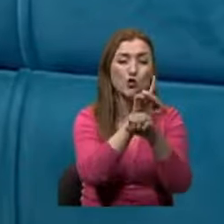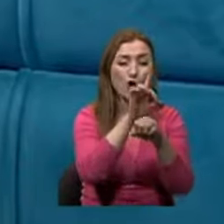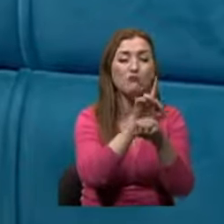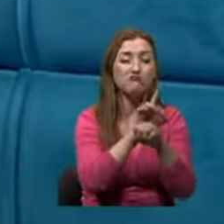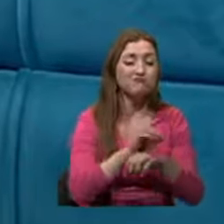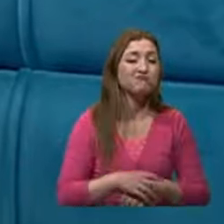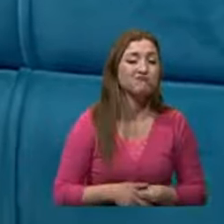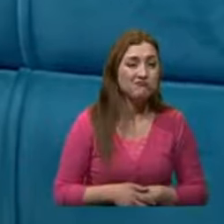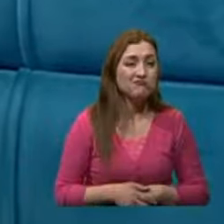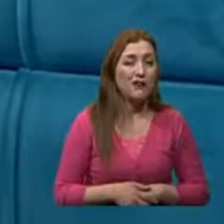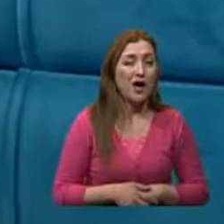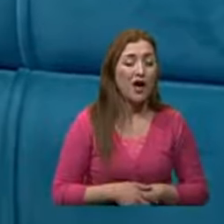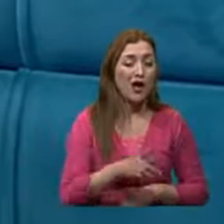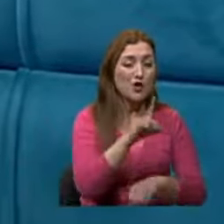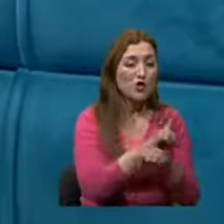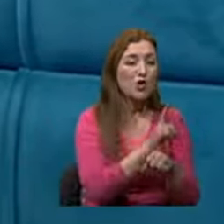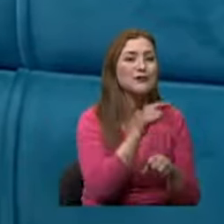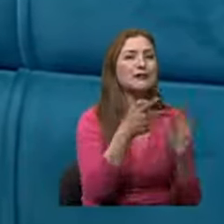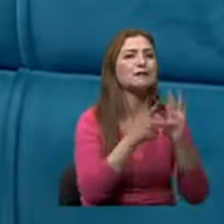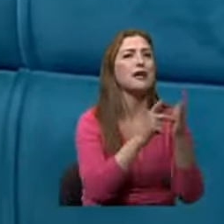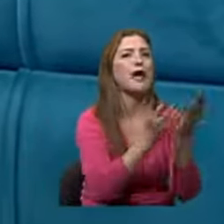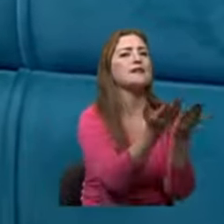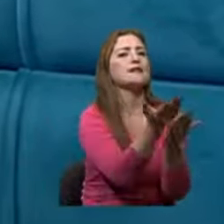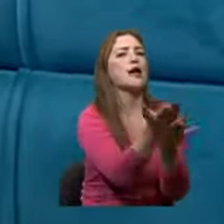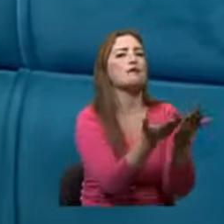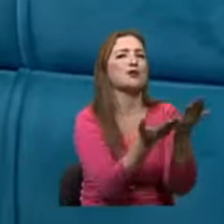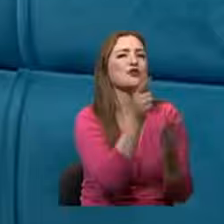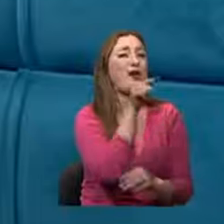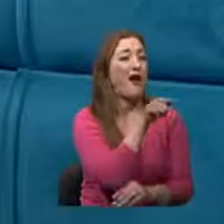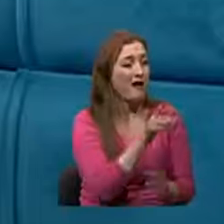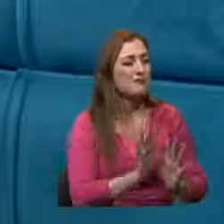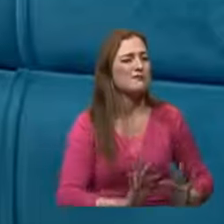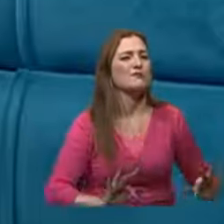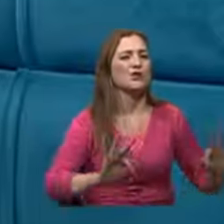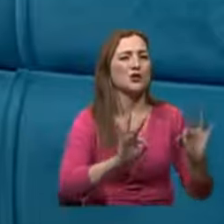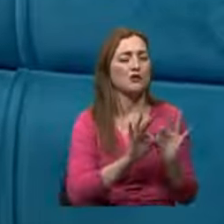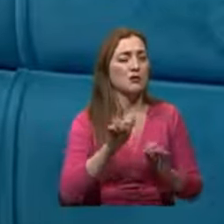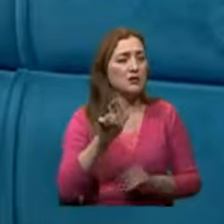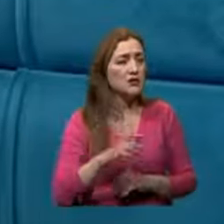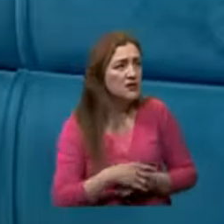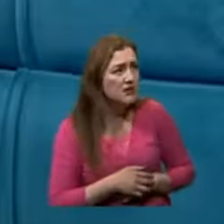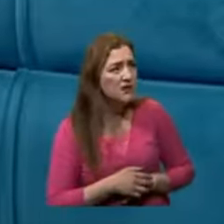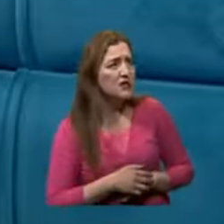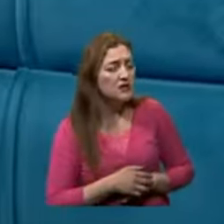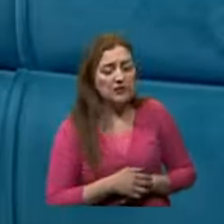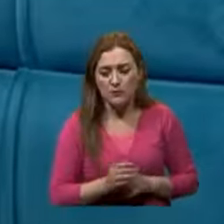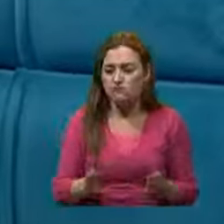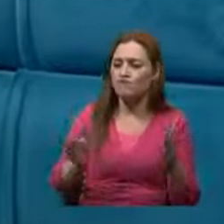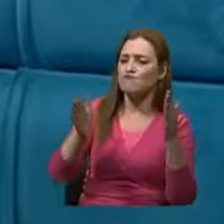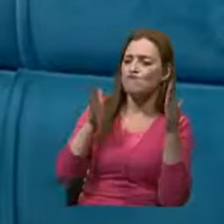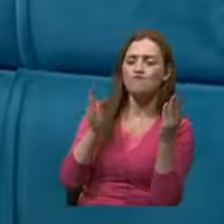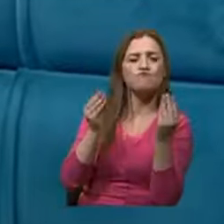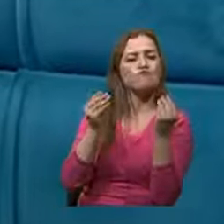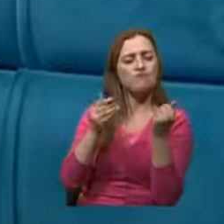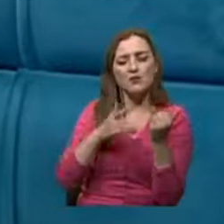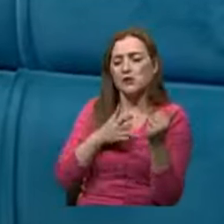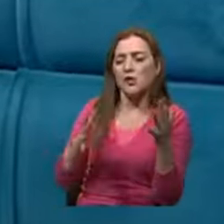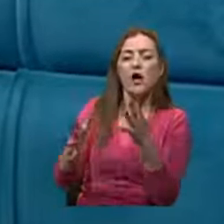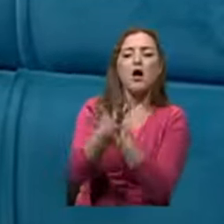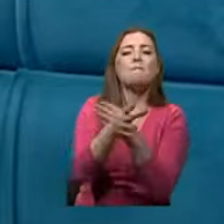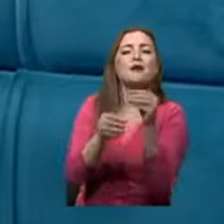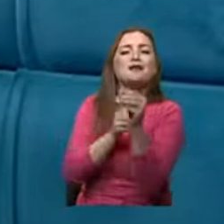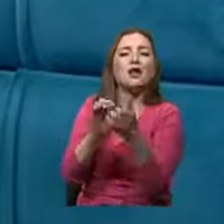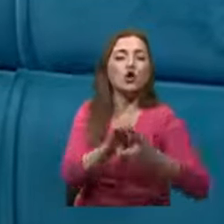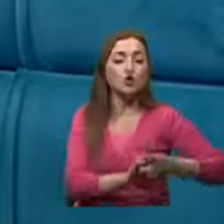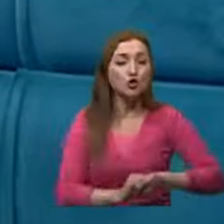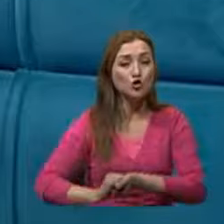el médico hace un servicio. Y eso es necesario recalcar, porque el paciente merece una atención empática y solidaria. Y